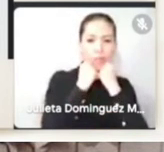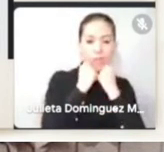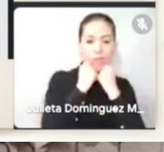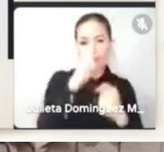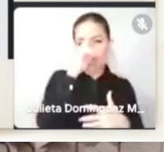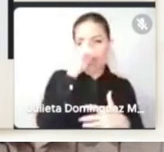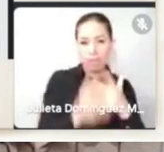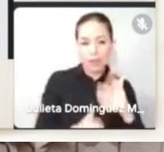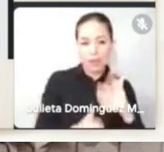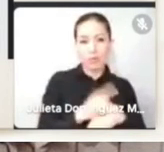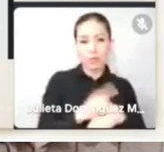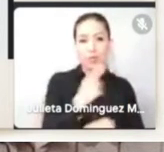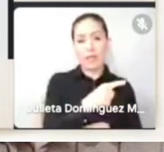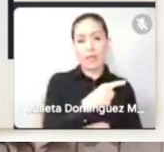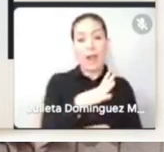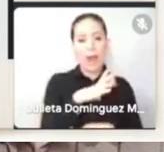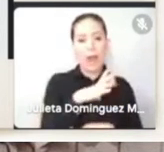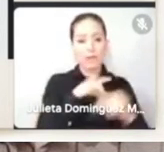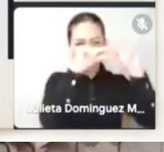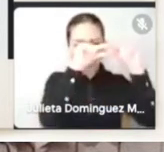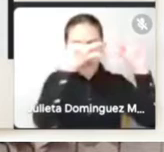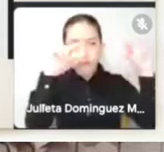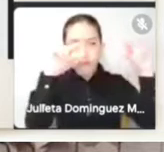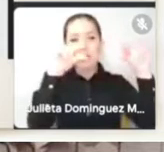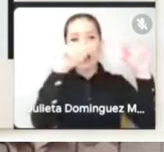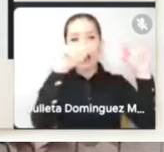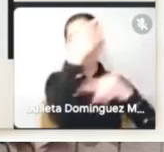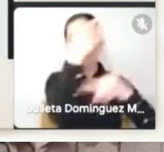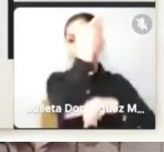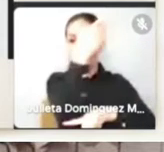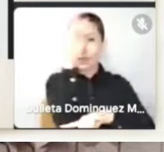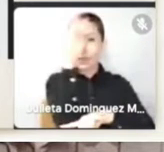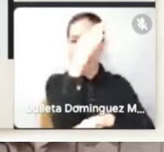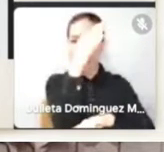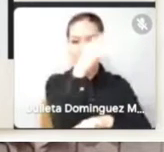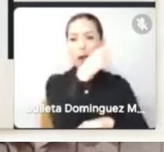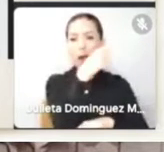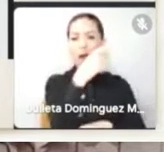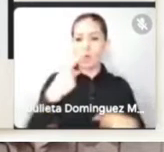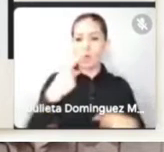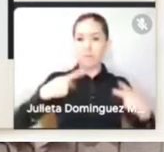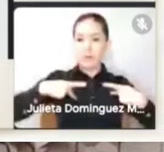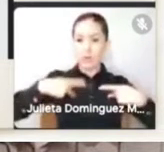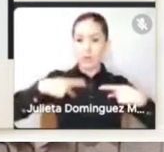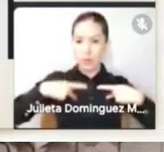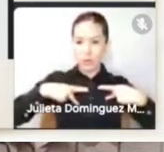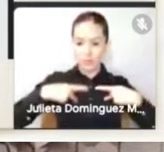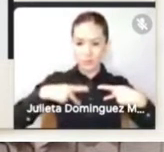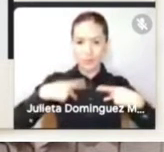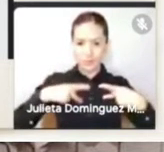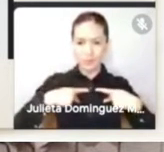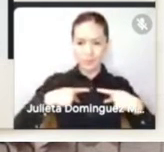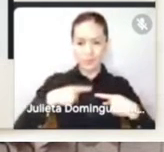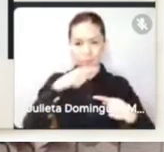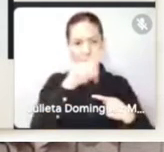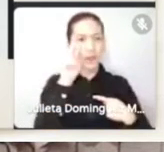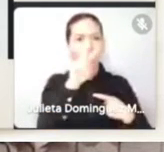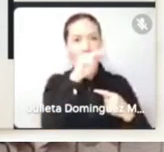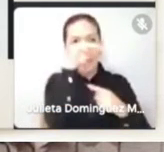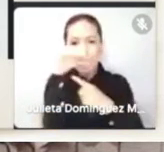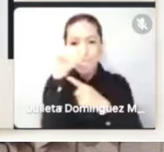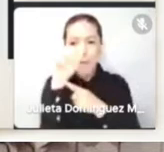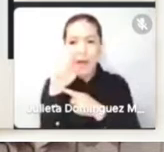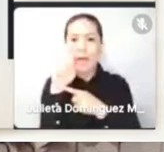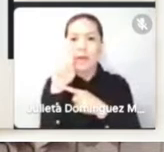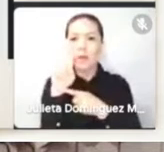al aparecer la palabra Maru sobrepuesta en la bandera nacional que sostenía una persona a quienes los actores identificaron como